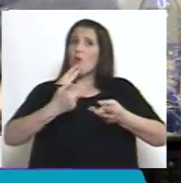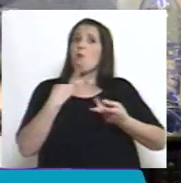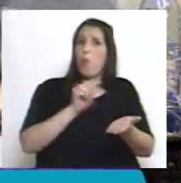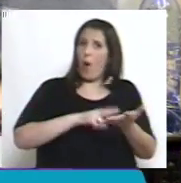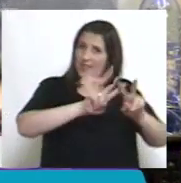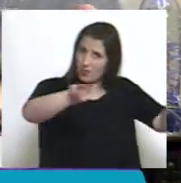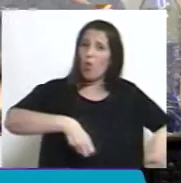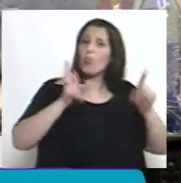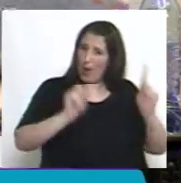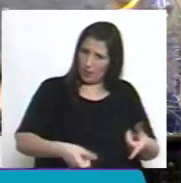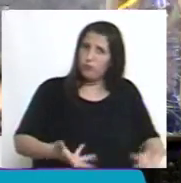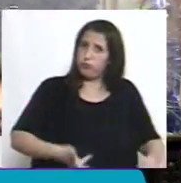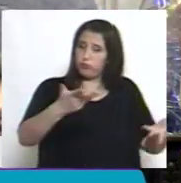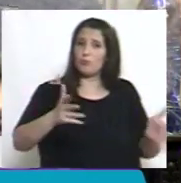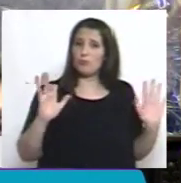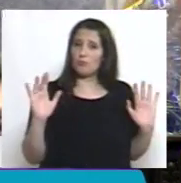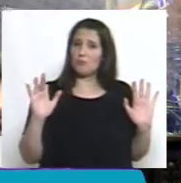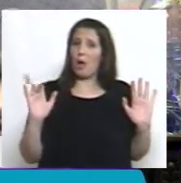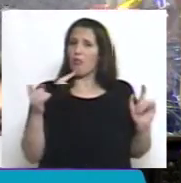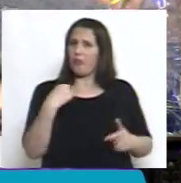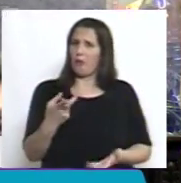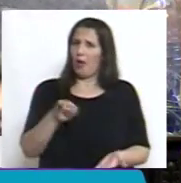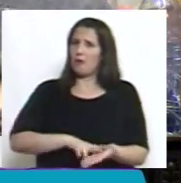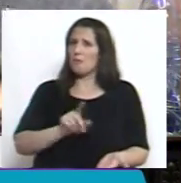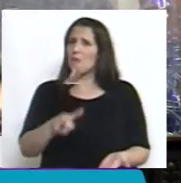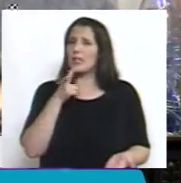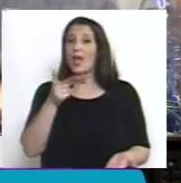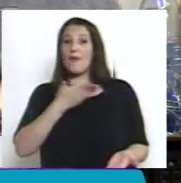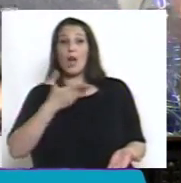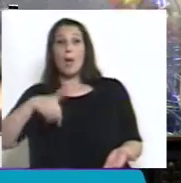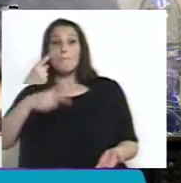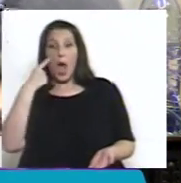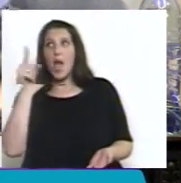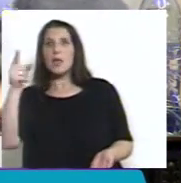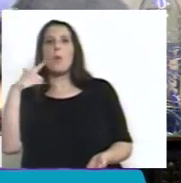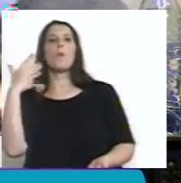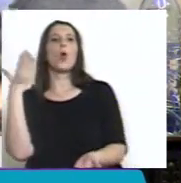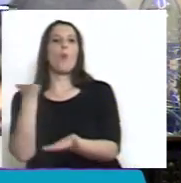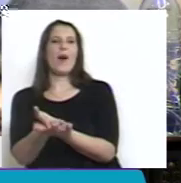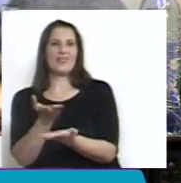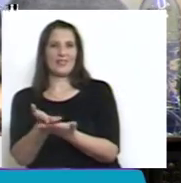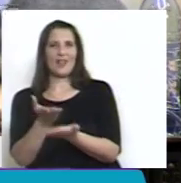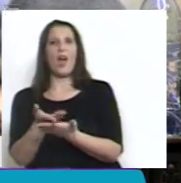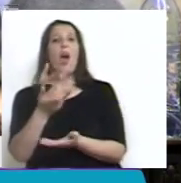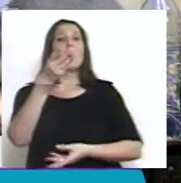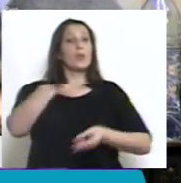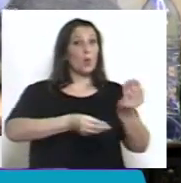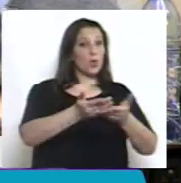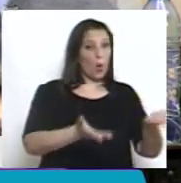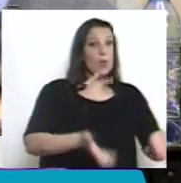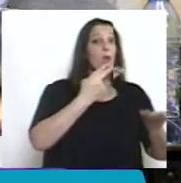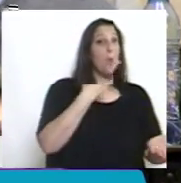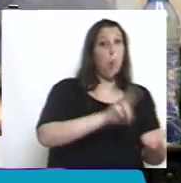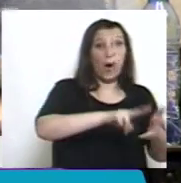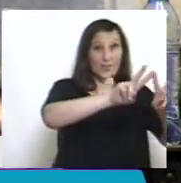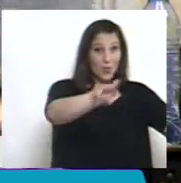tributaria. Repito, esto sería como, me parece que el Fondo Monetario Internacional es el que propone siempre el aumento en estas cargas